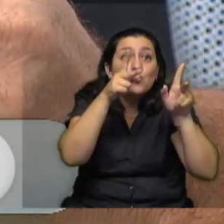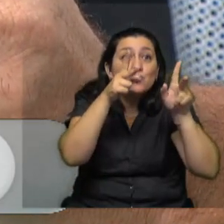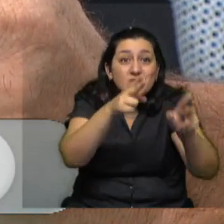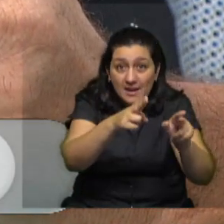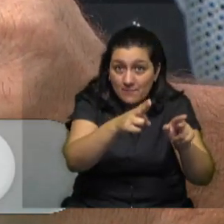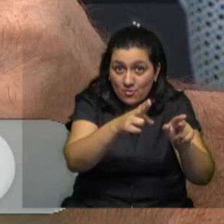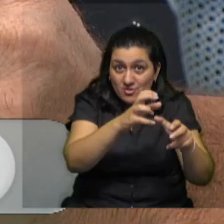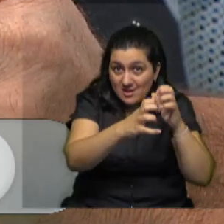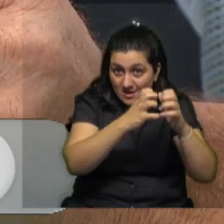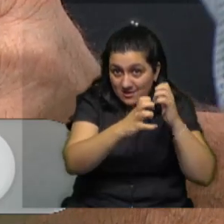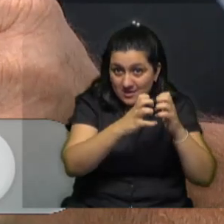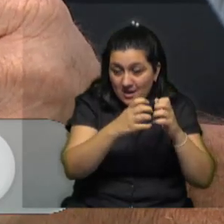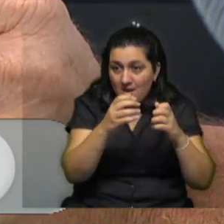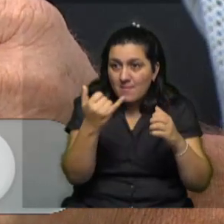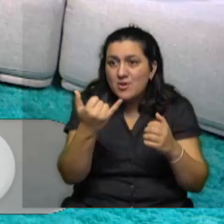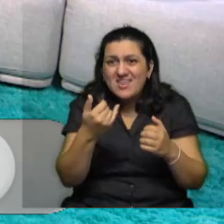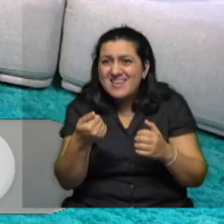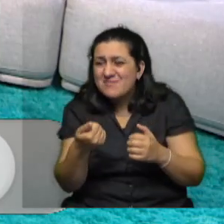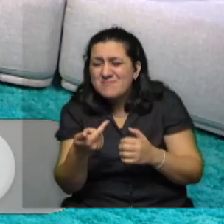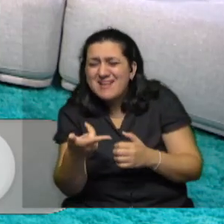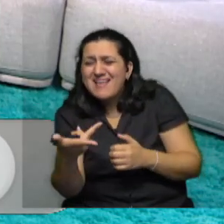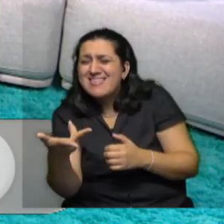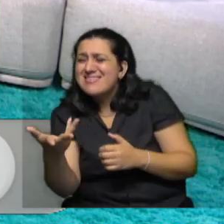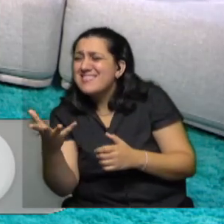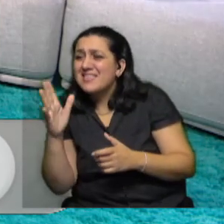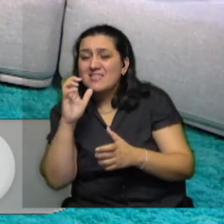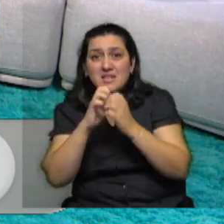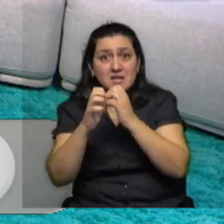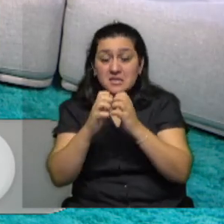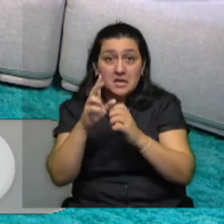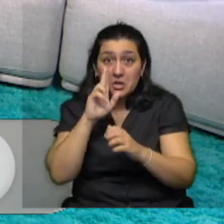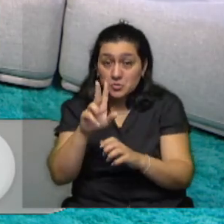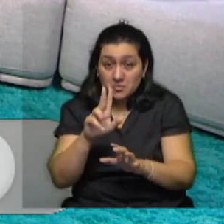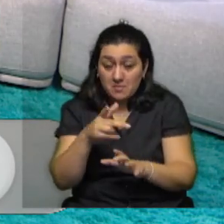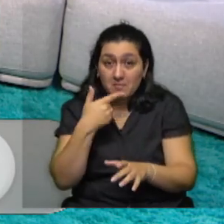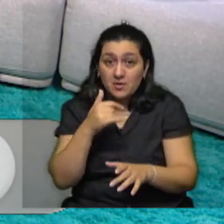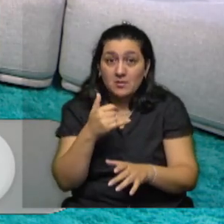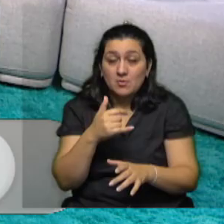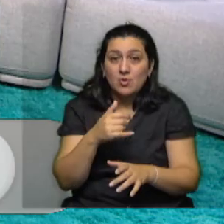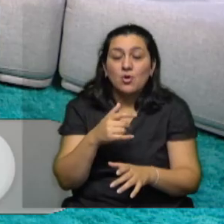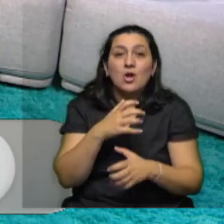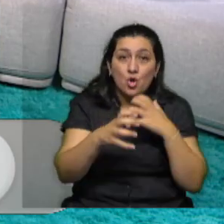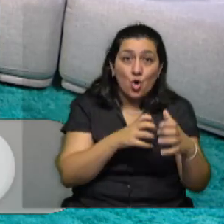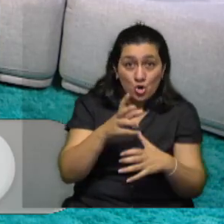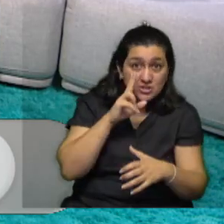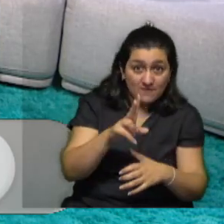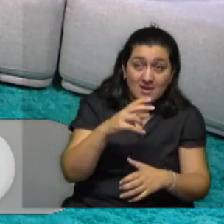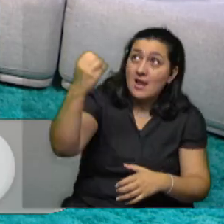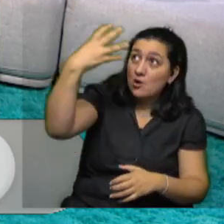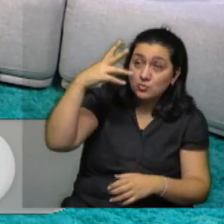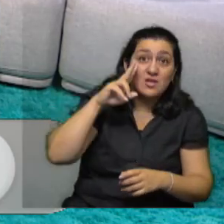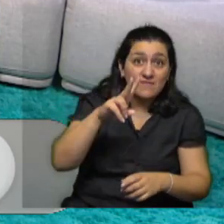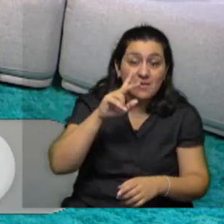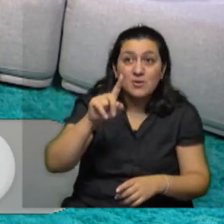espectro de la energía. Y hay una cantidad de energías que no se ven. Básicamente, ¿sí? El color. El color se ve, la luz se ve, ¿sí? Fundamentalmente es lo que